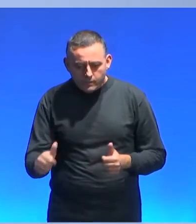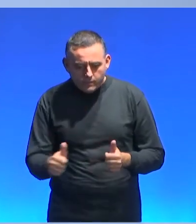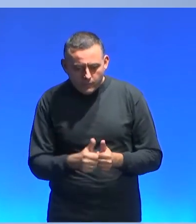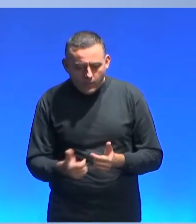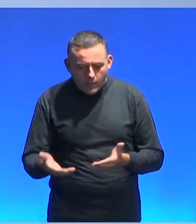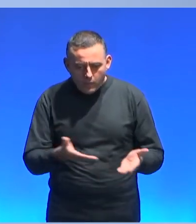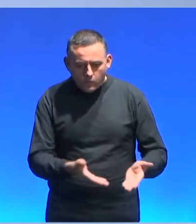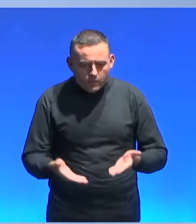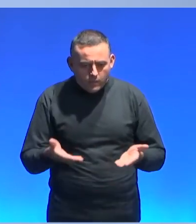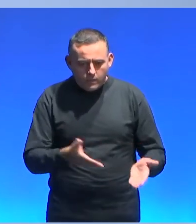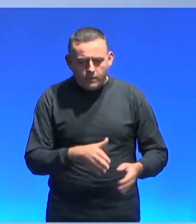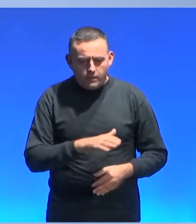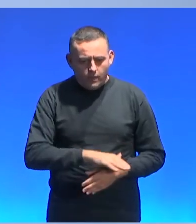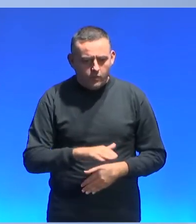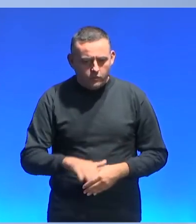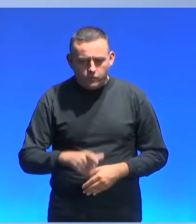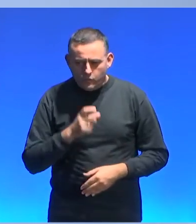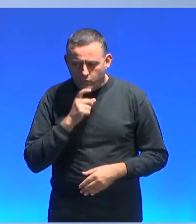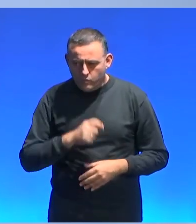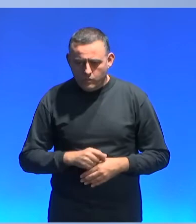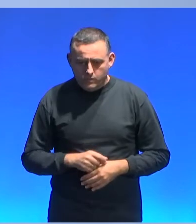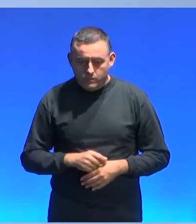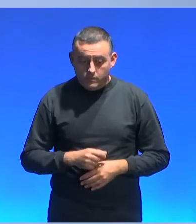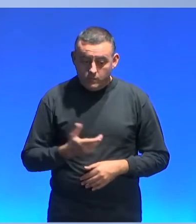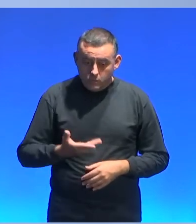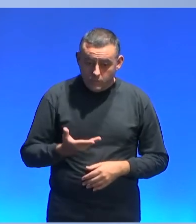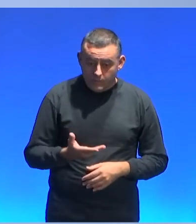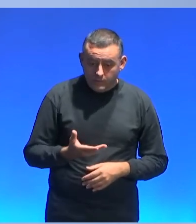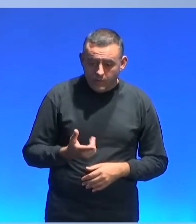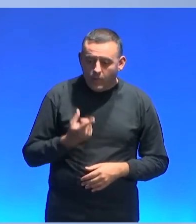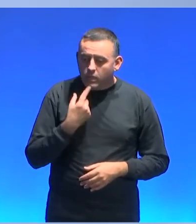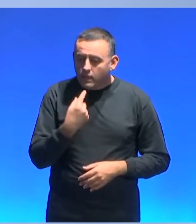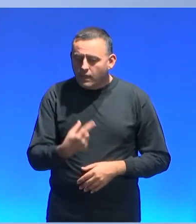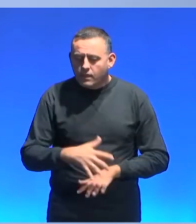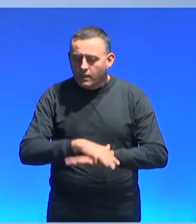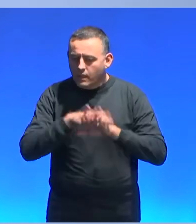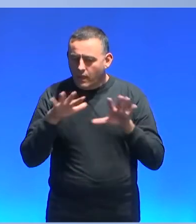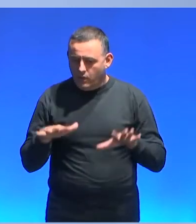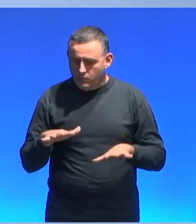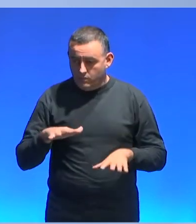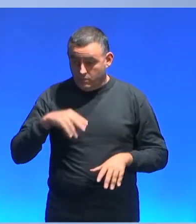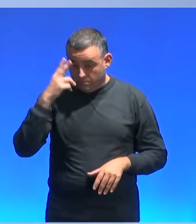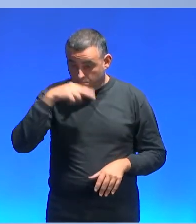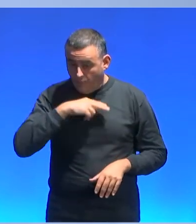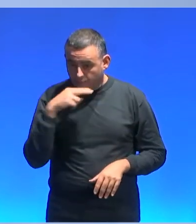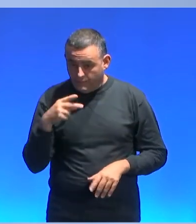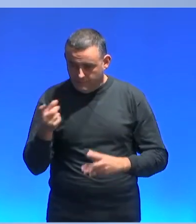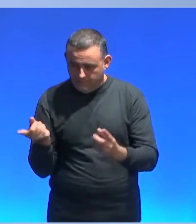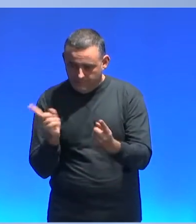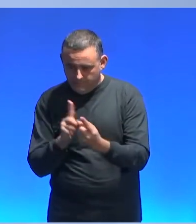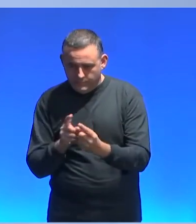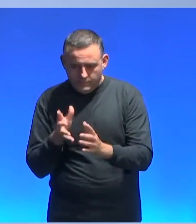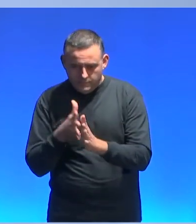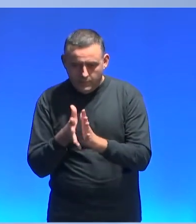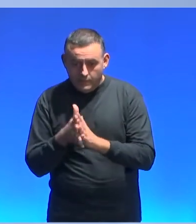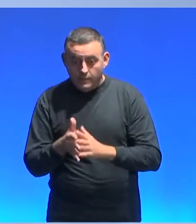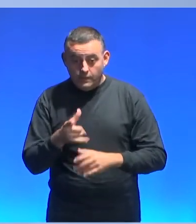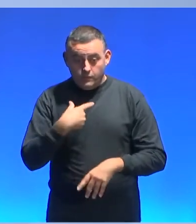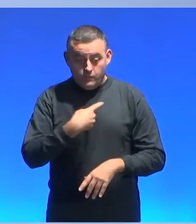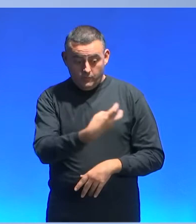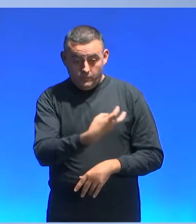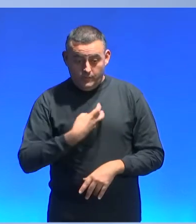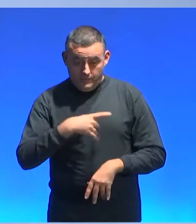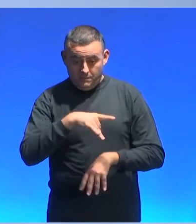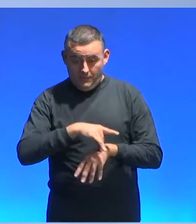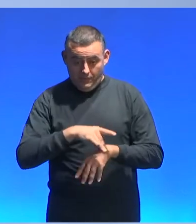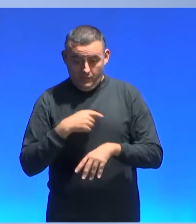diciendo claro a los padres que si quieren que sus hijos tengan salud, tienen que